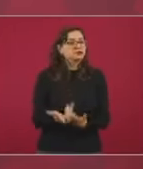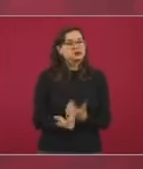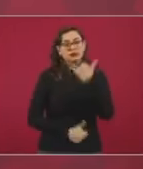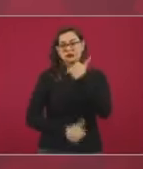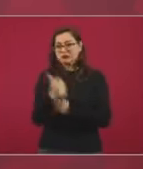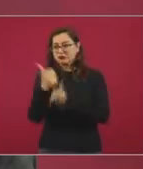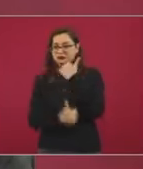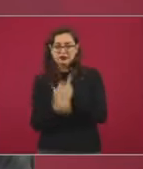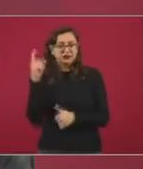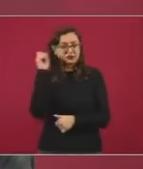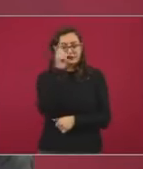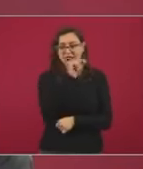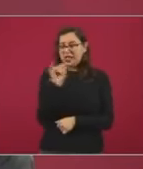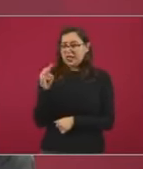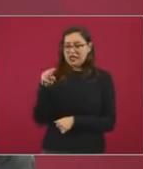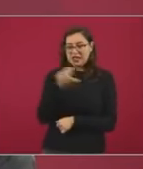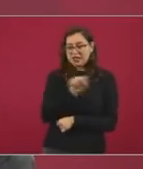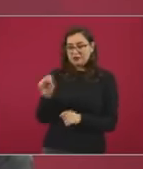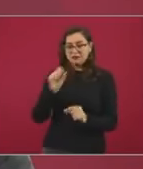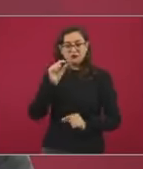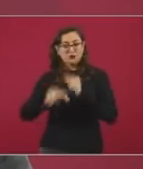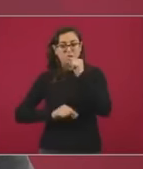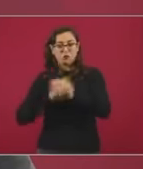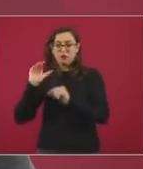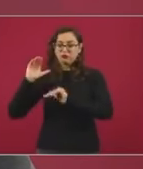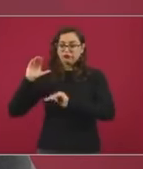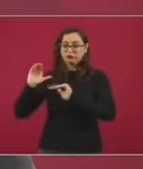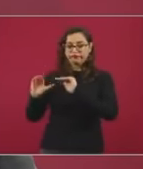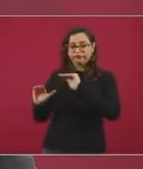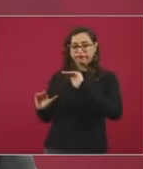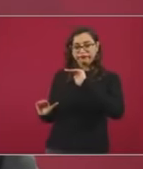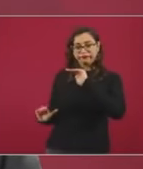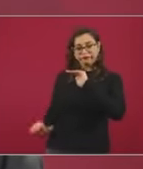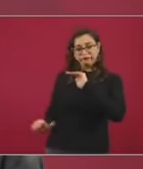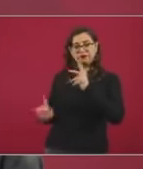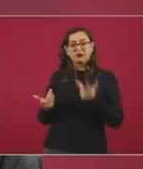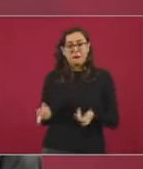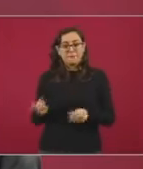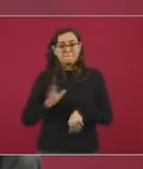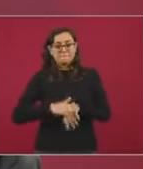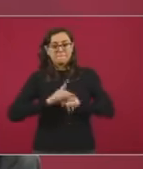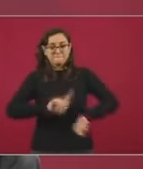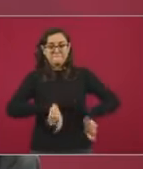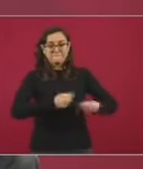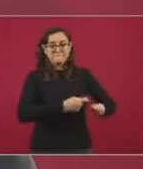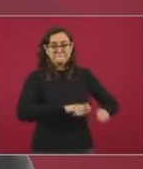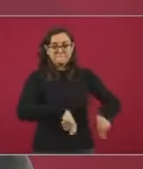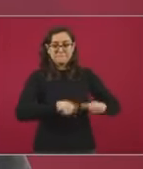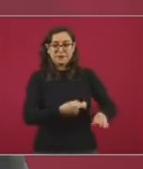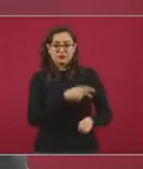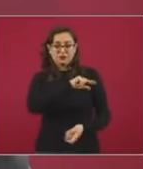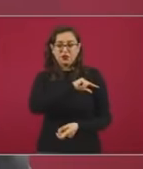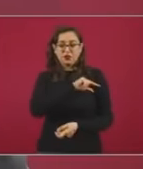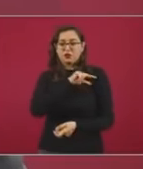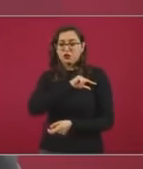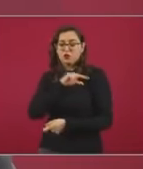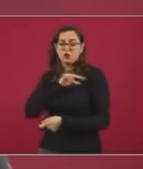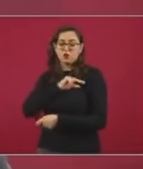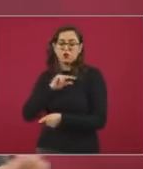y no es la excepción. En 2007, pues, se empieza todo este proceso de subcontratación,